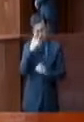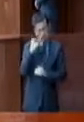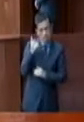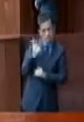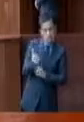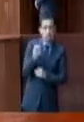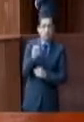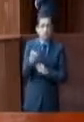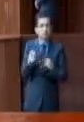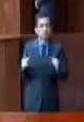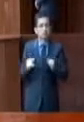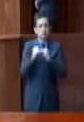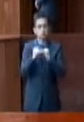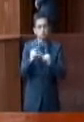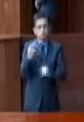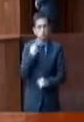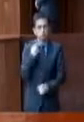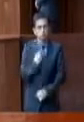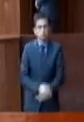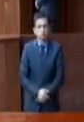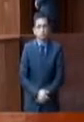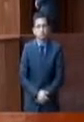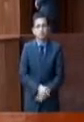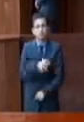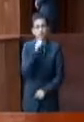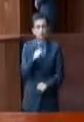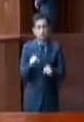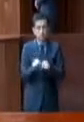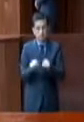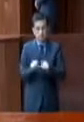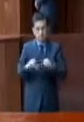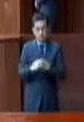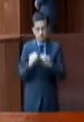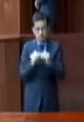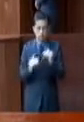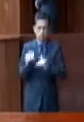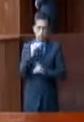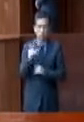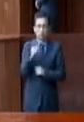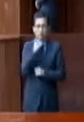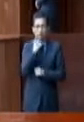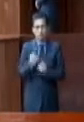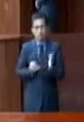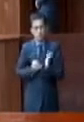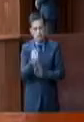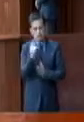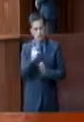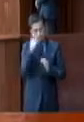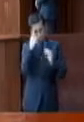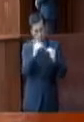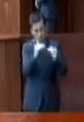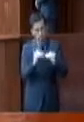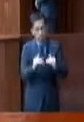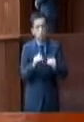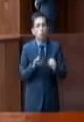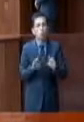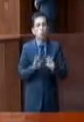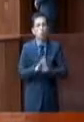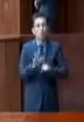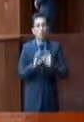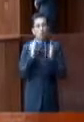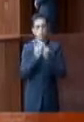político por otra parte la sala superior determinó dejar insubsistente el apartado denominado forma de pago de la